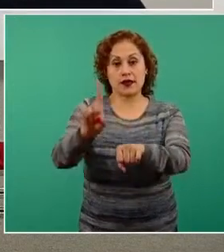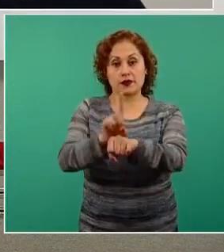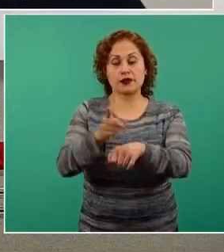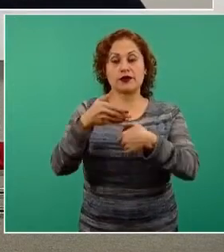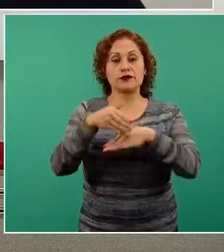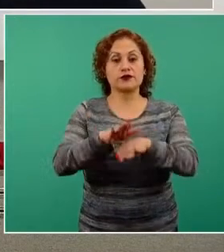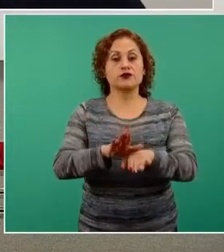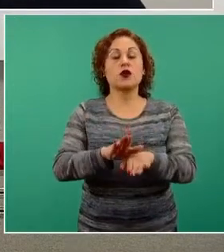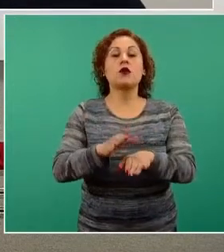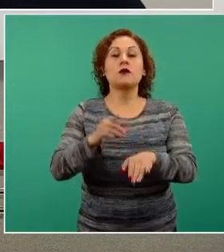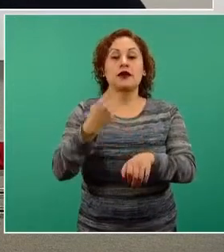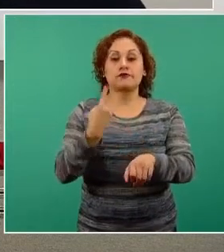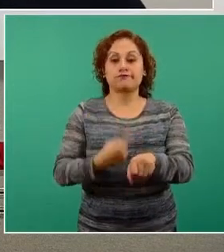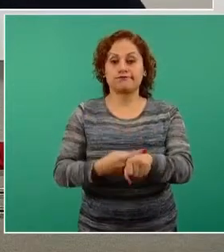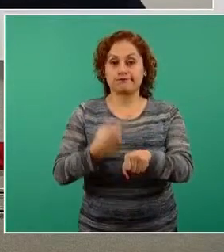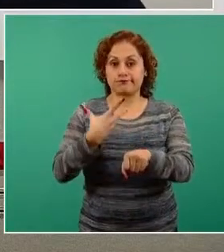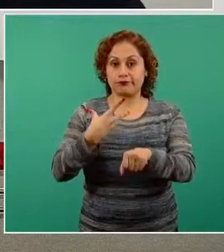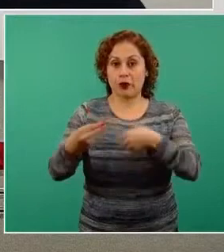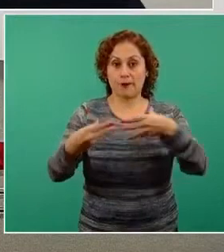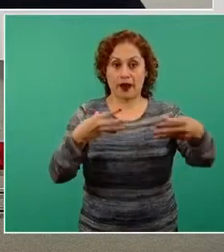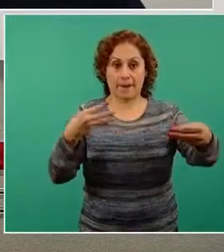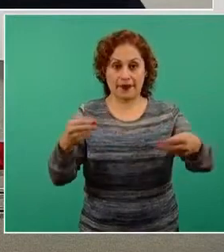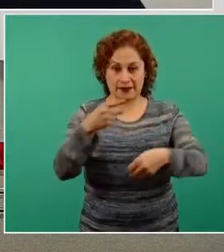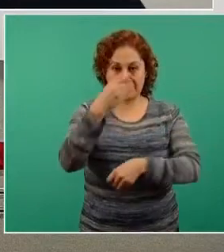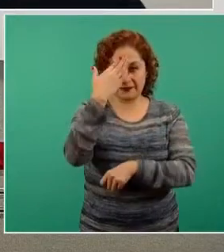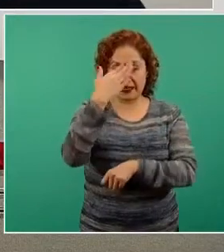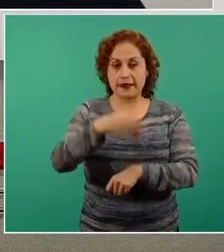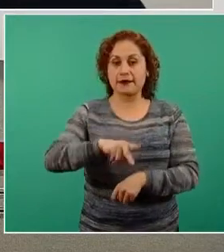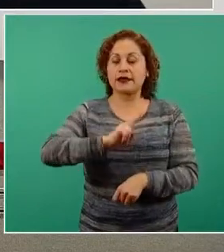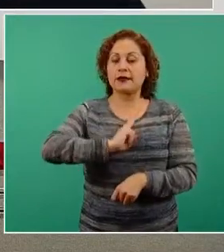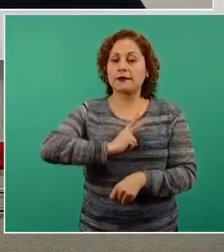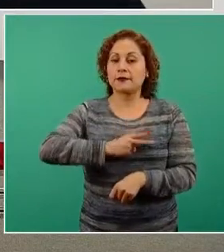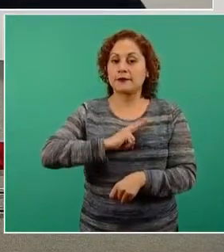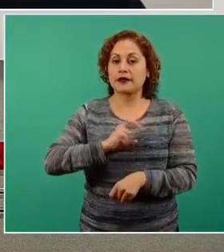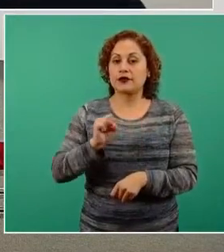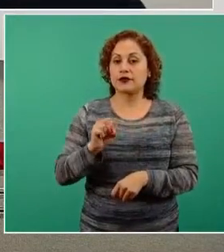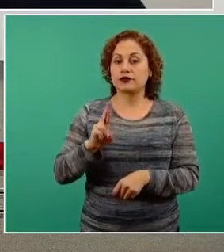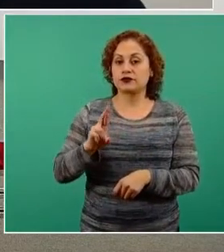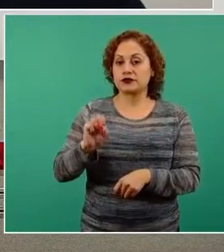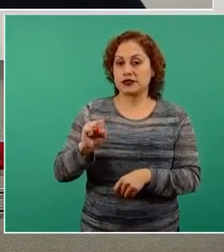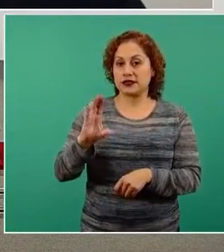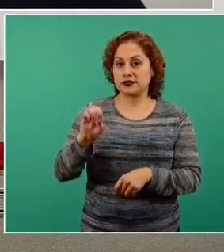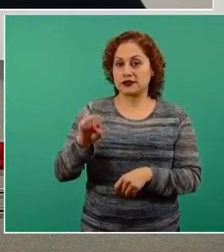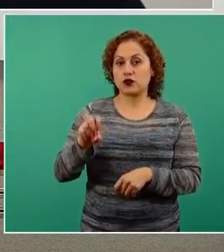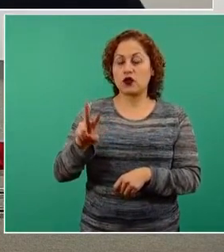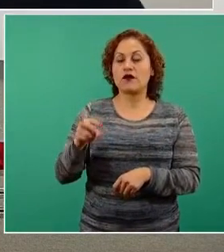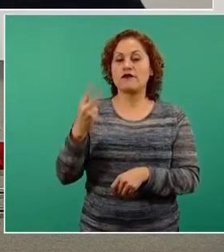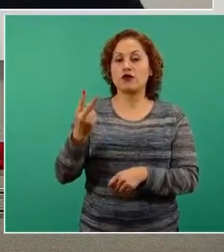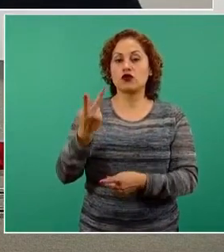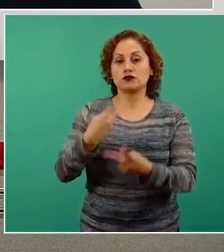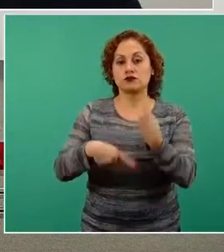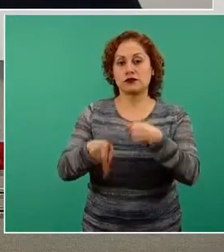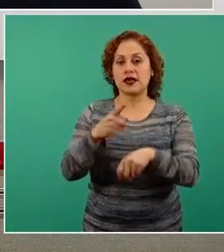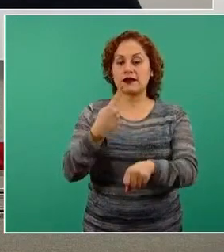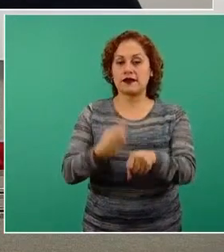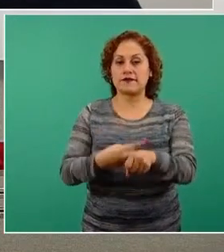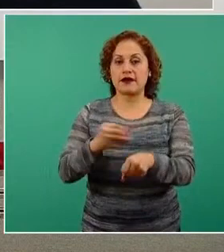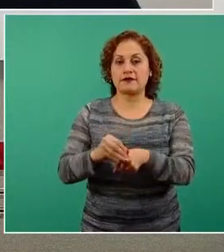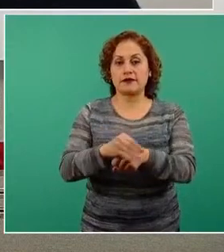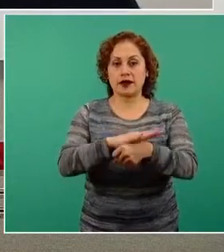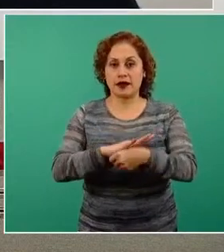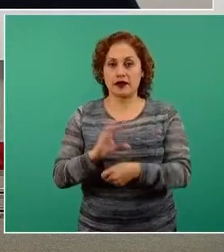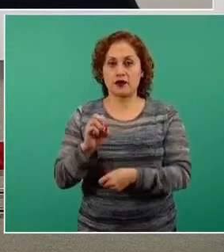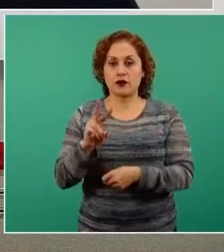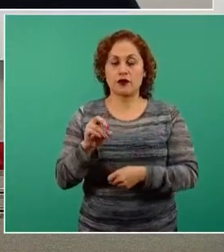la pandemia producida por el virus SARS-CoV-2, enfermedad de la COVID-19 en México, y el doctor José